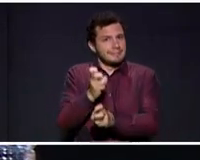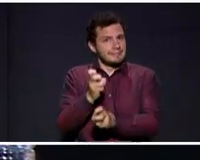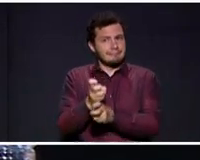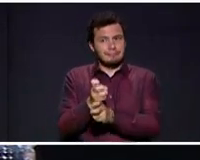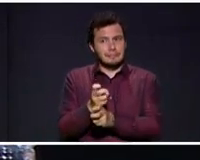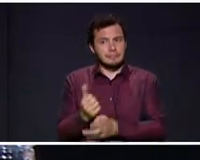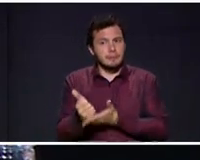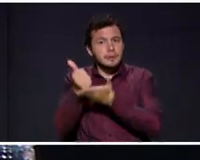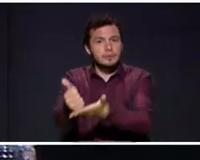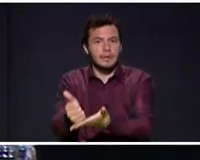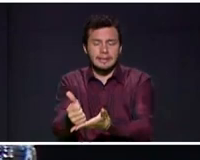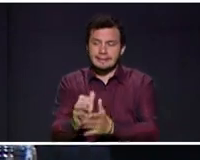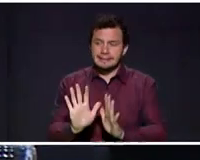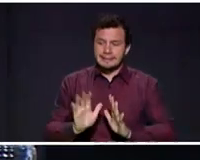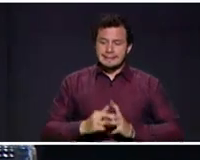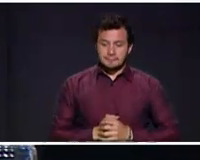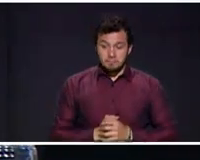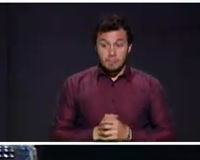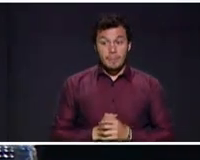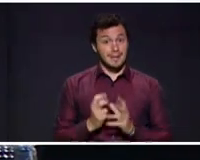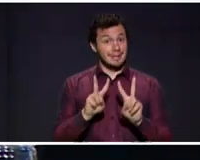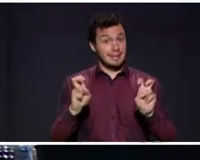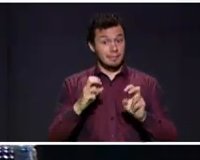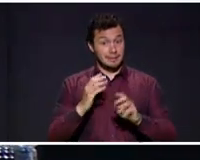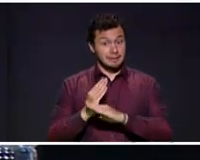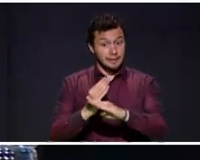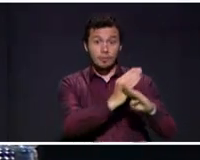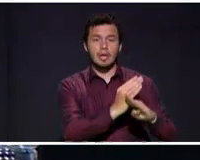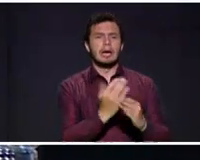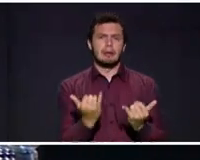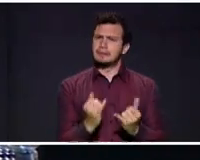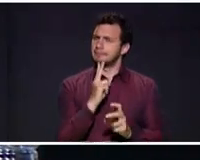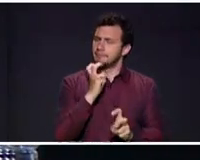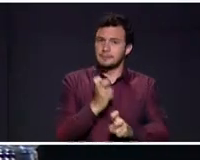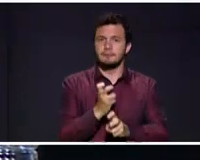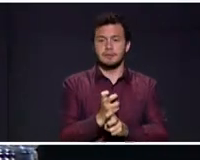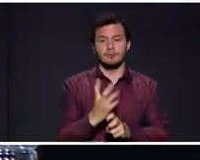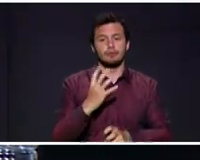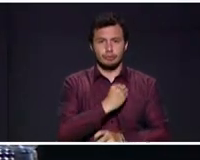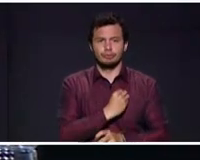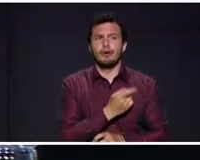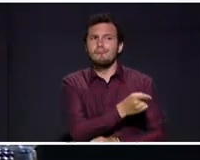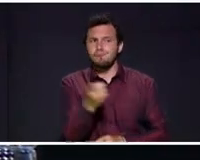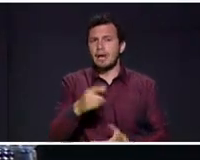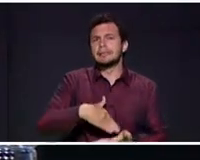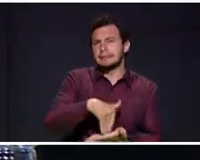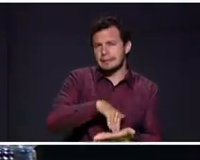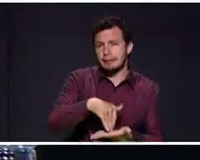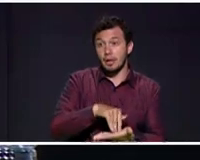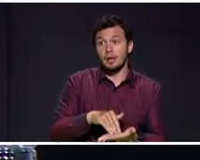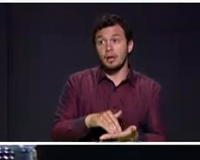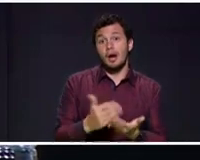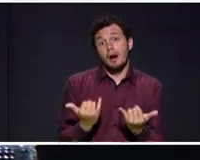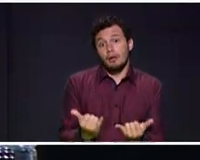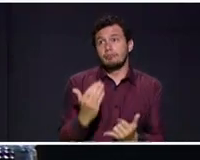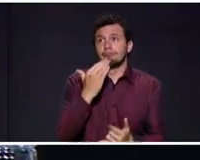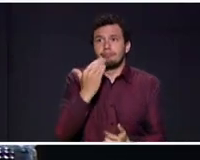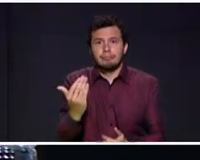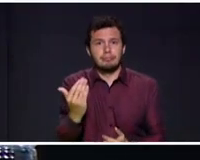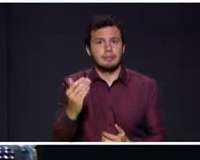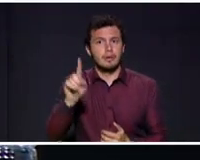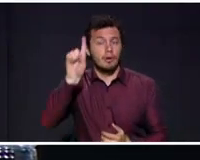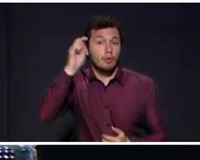es complejo sin duda alguna nosotros tenemos una deficiencia en esta materia hoy dependemos del gobierno nacional que nos asigne la cantidad de